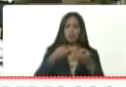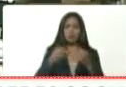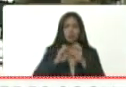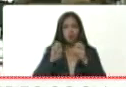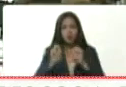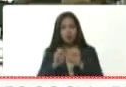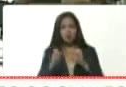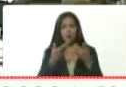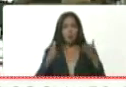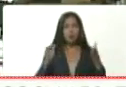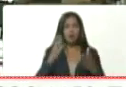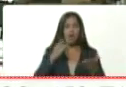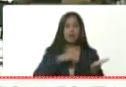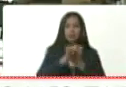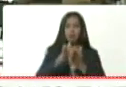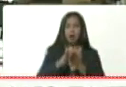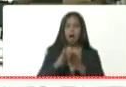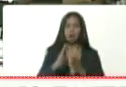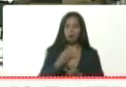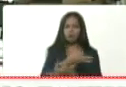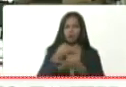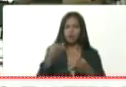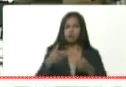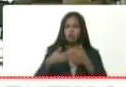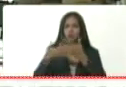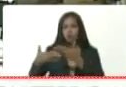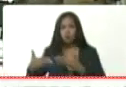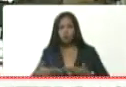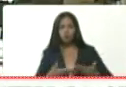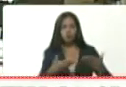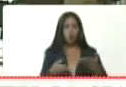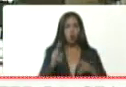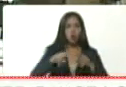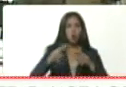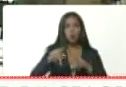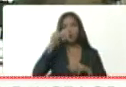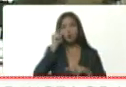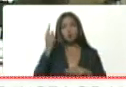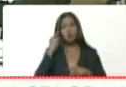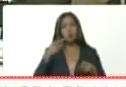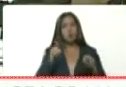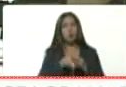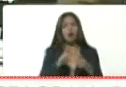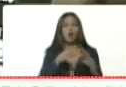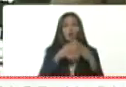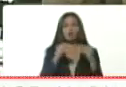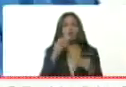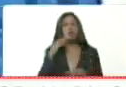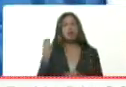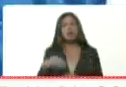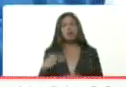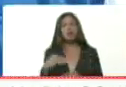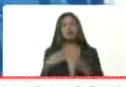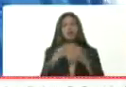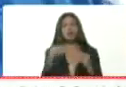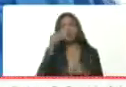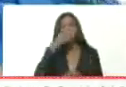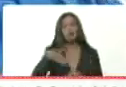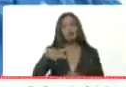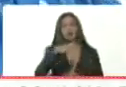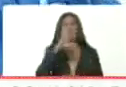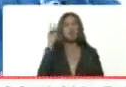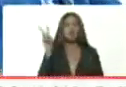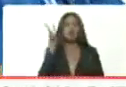educación pública gratuita y de calidad a todos los niños a todas las niñas a toda la juventud y a todo el pueblo de venezuela